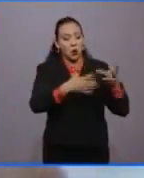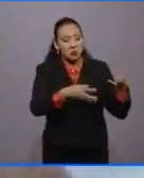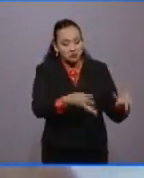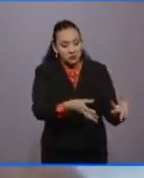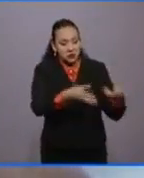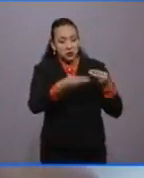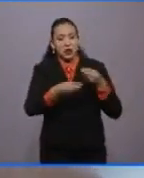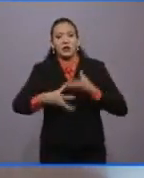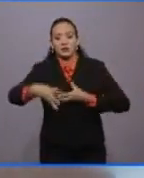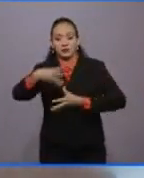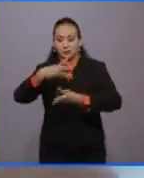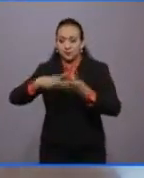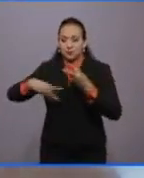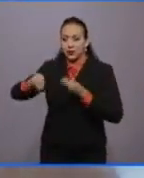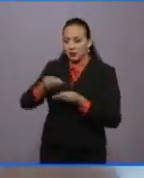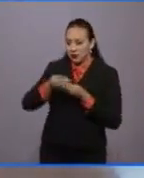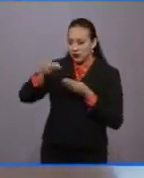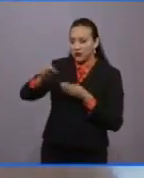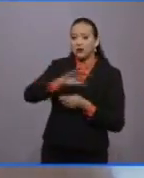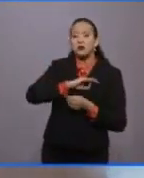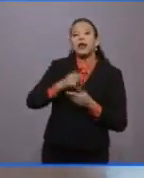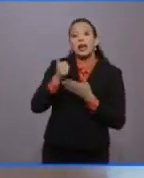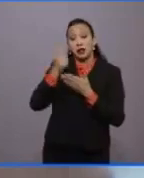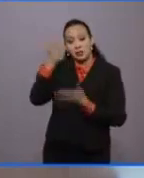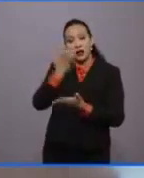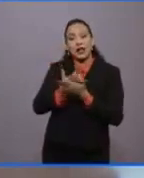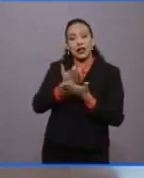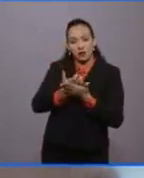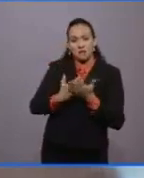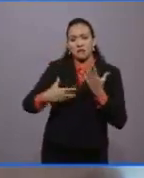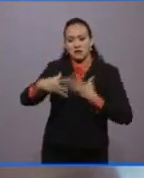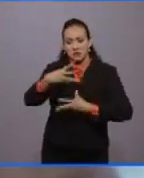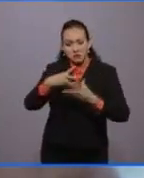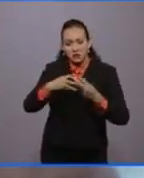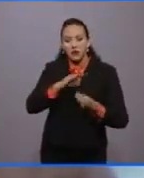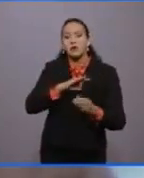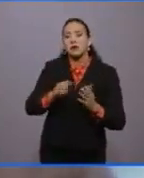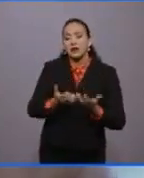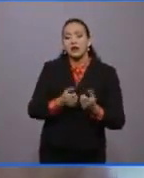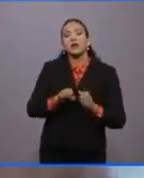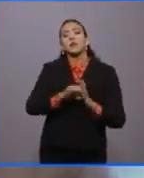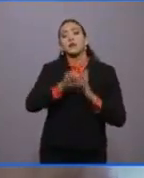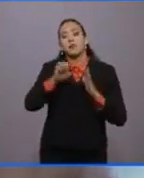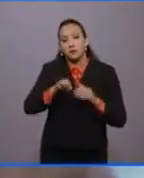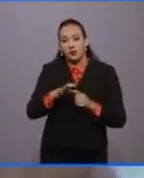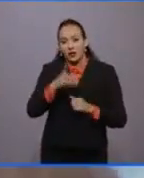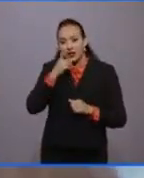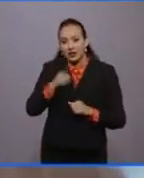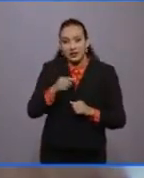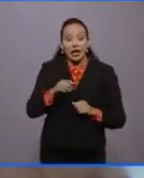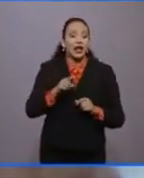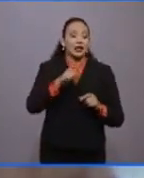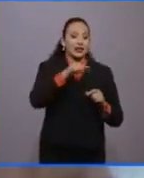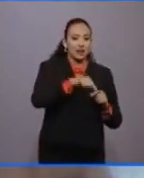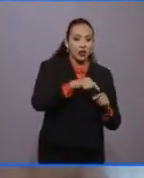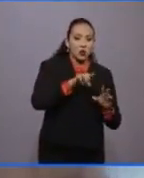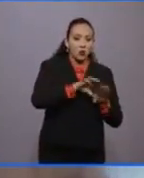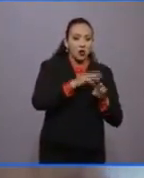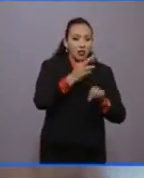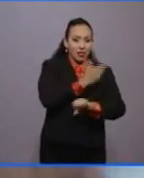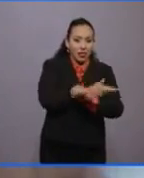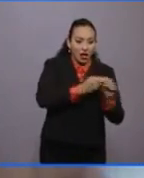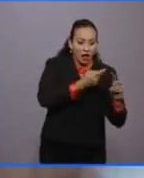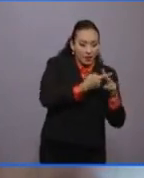a los métodos clásicos de economía lineal, que eran también conocidos como de la cuna a la tumba, pues